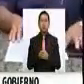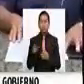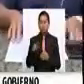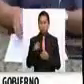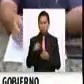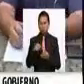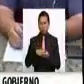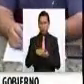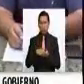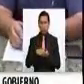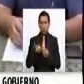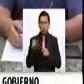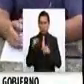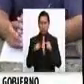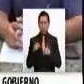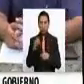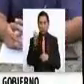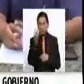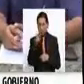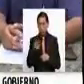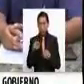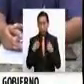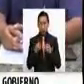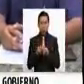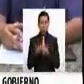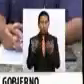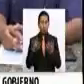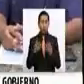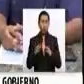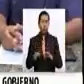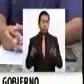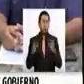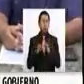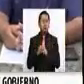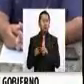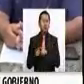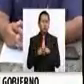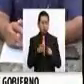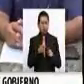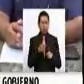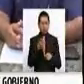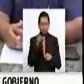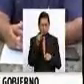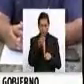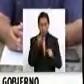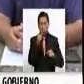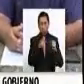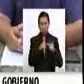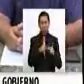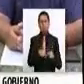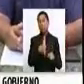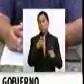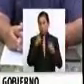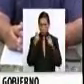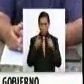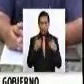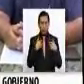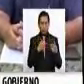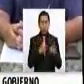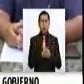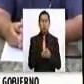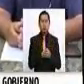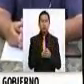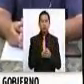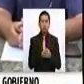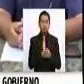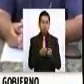base de cocaína en una cantidad importante y clorhidrato de cocaína en otro operativo en